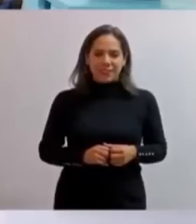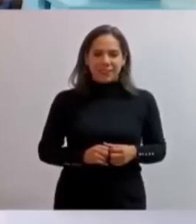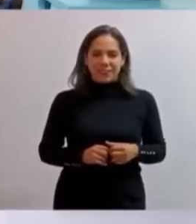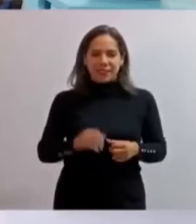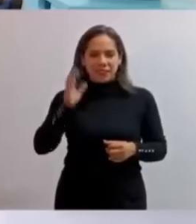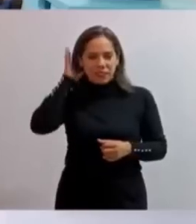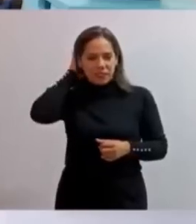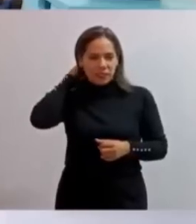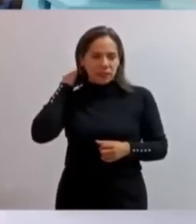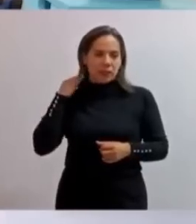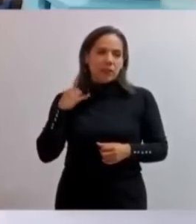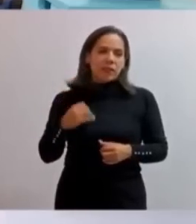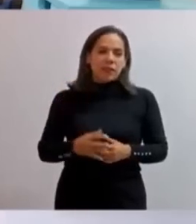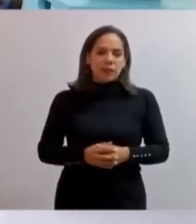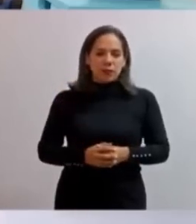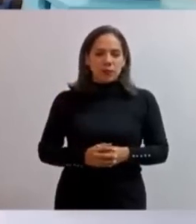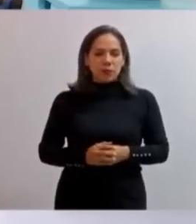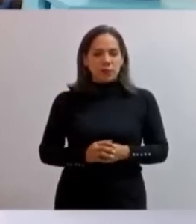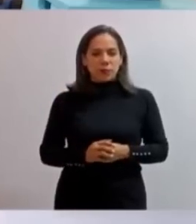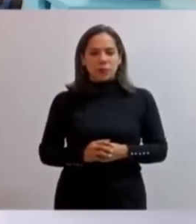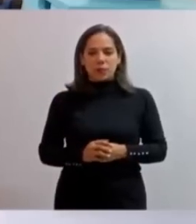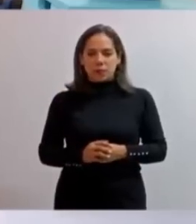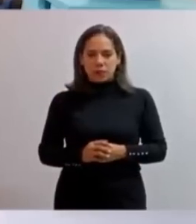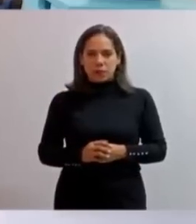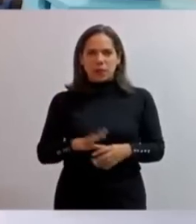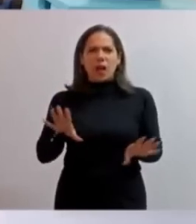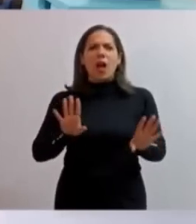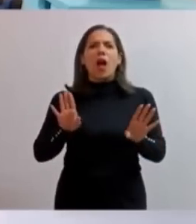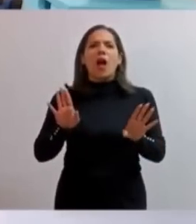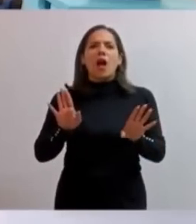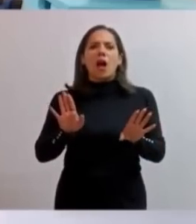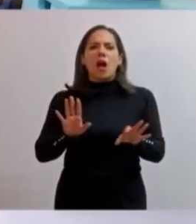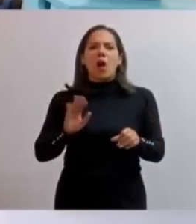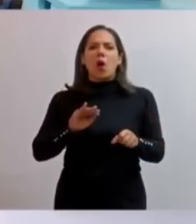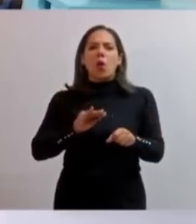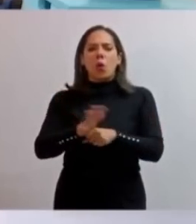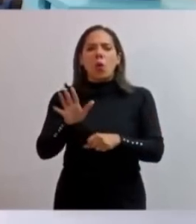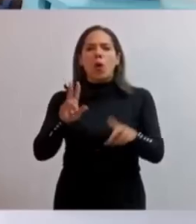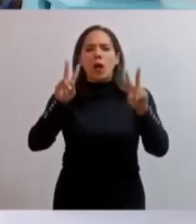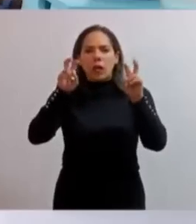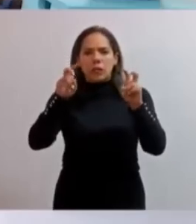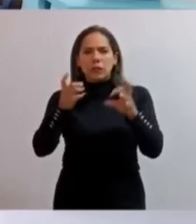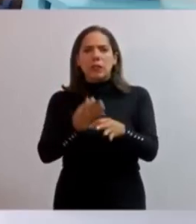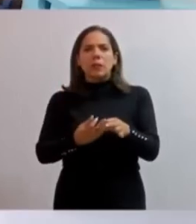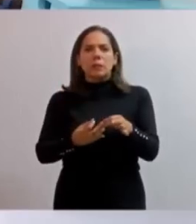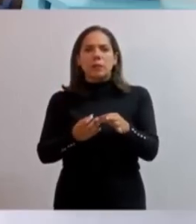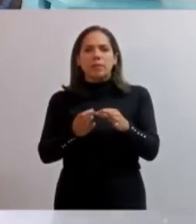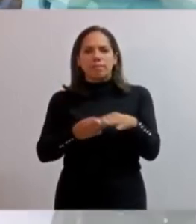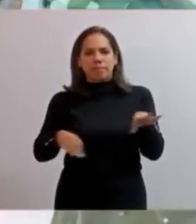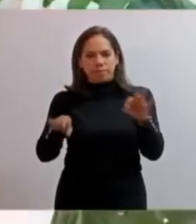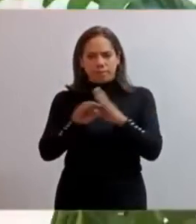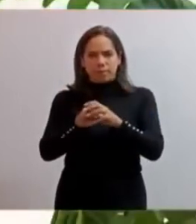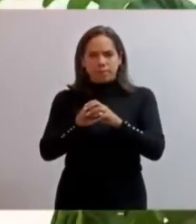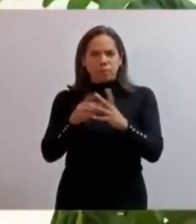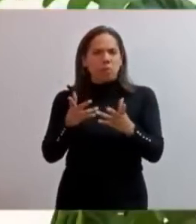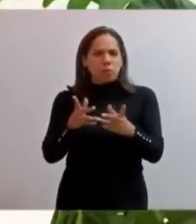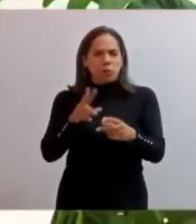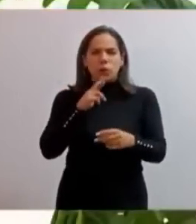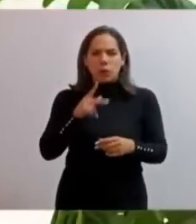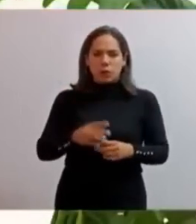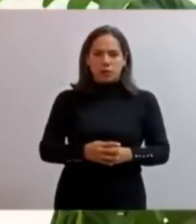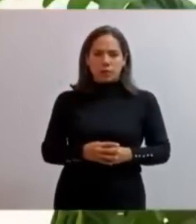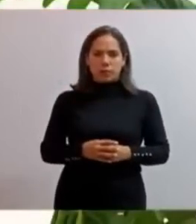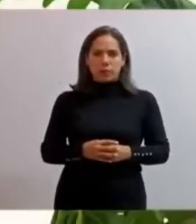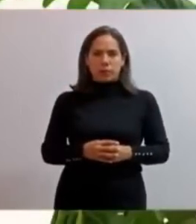se dialogara sobre los temas estratégicamente importantes en la escuela? El consejo técnico es una oportunidad